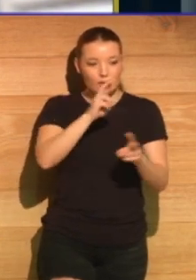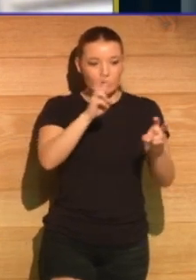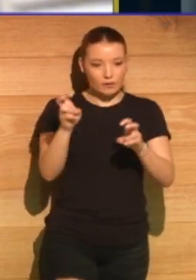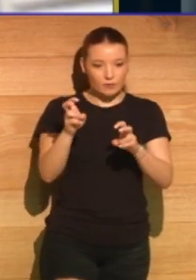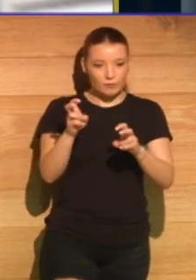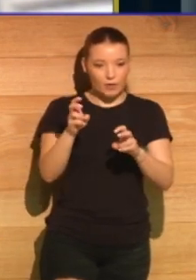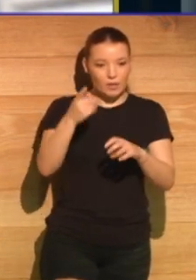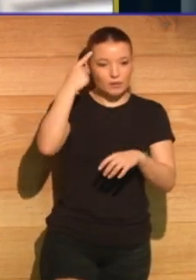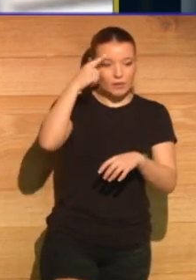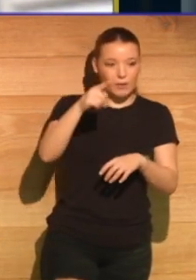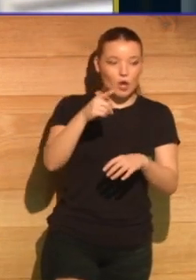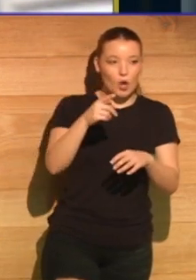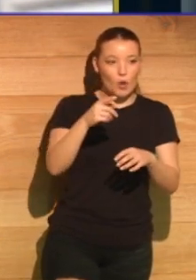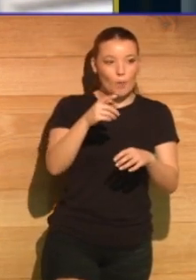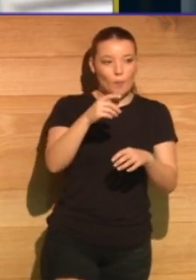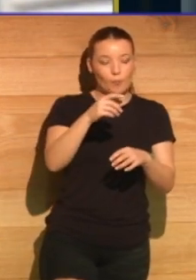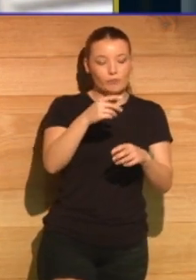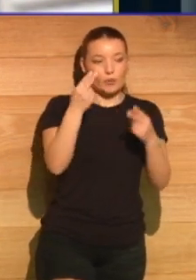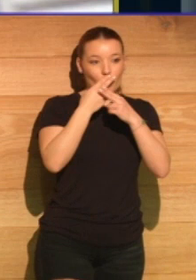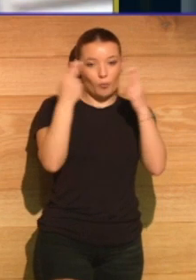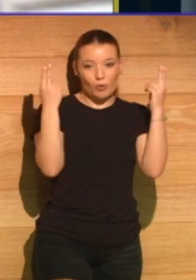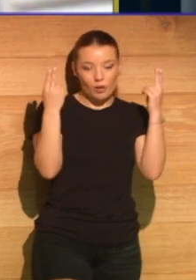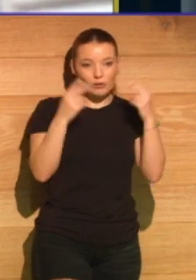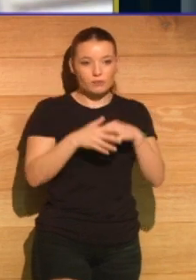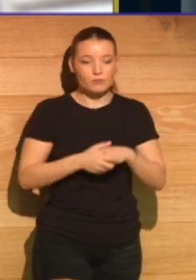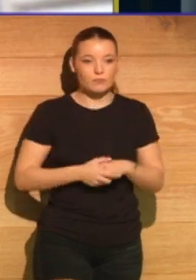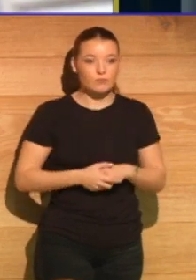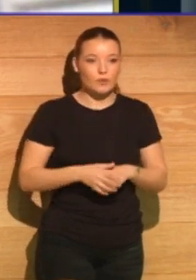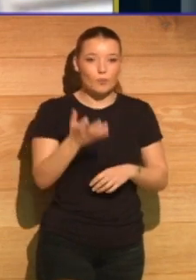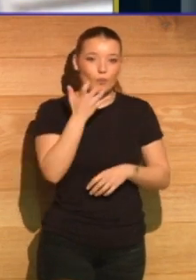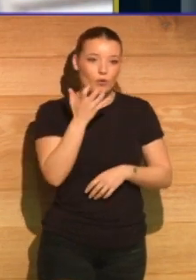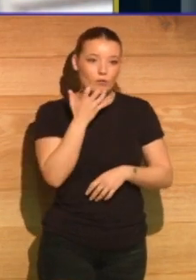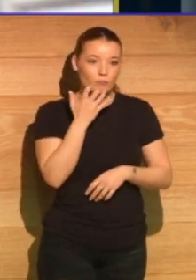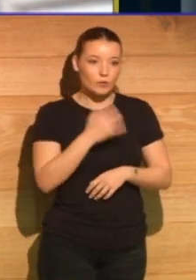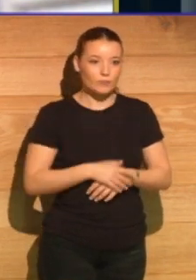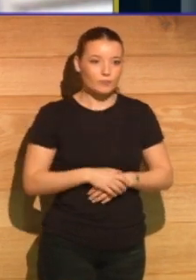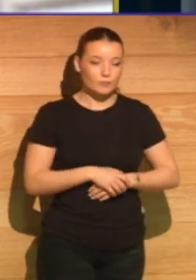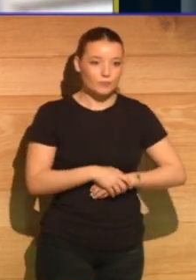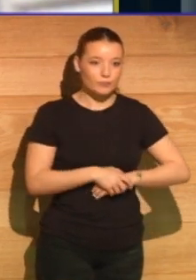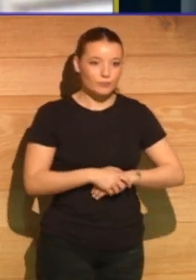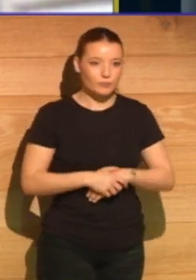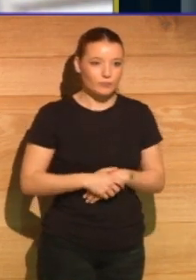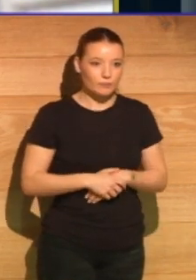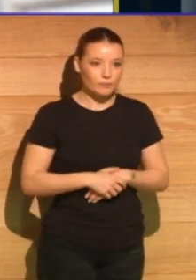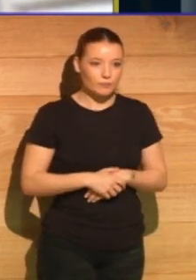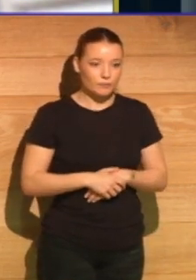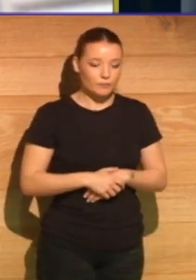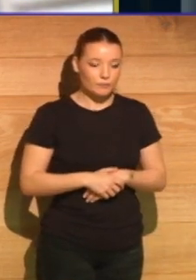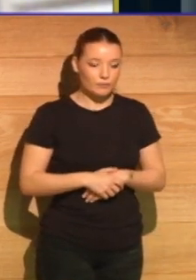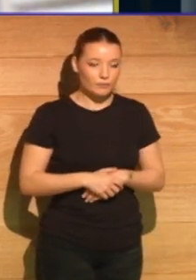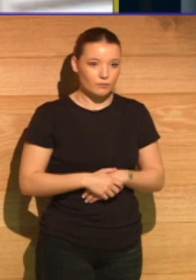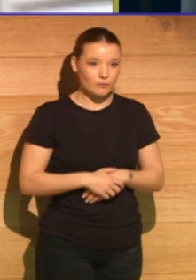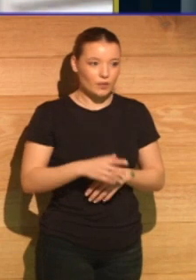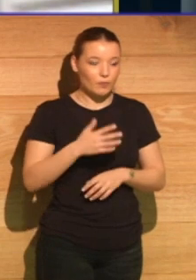saberes populares y demás. Por ejemplo, a mí hay una cosa que